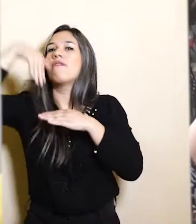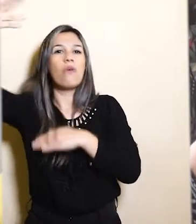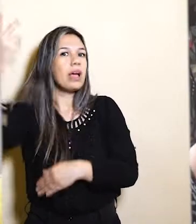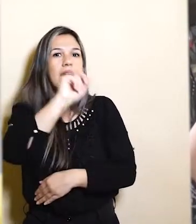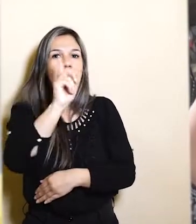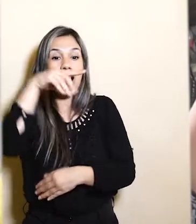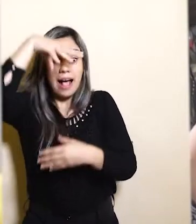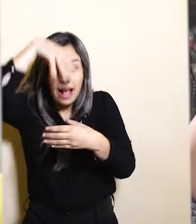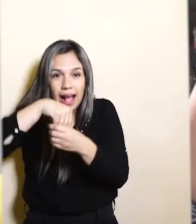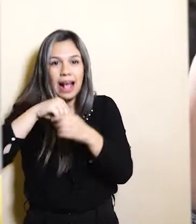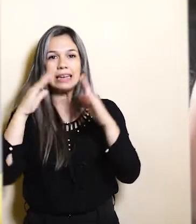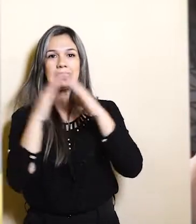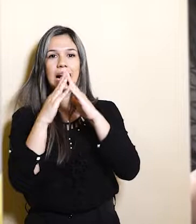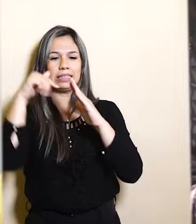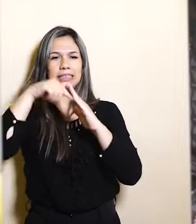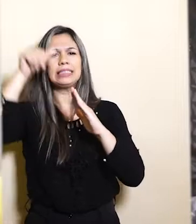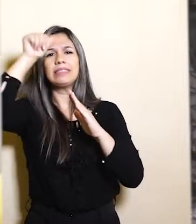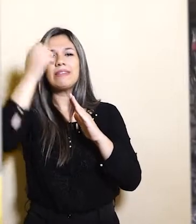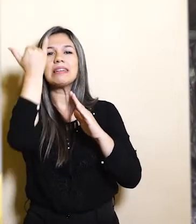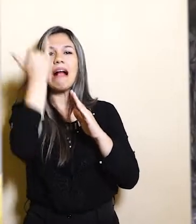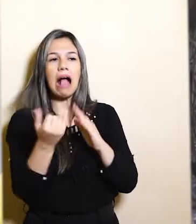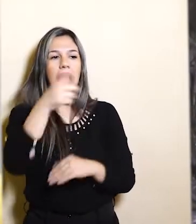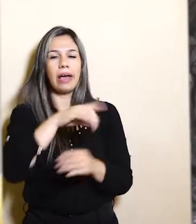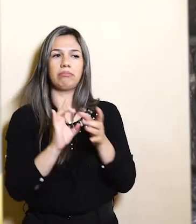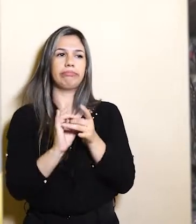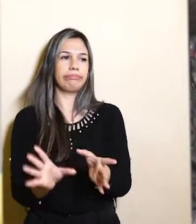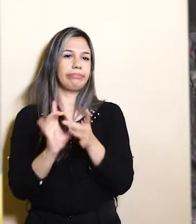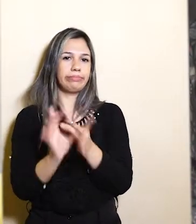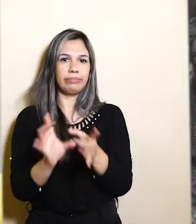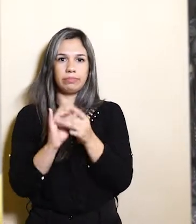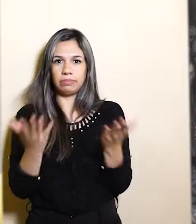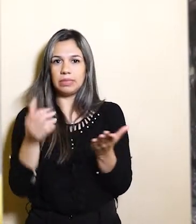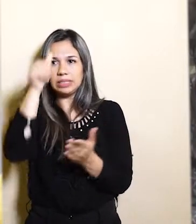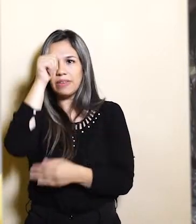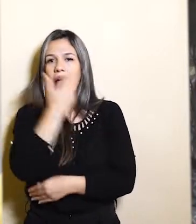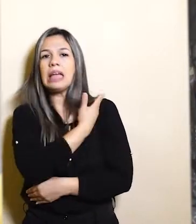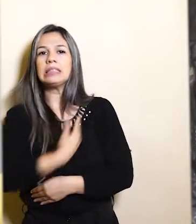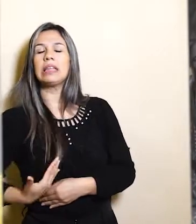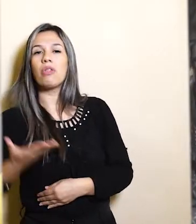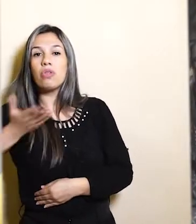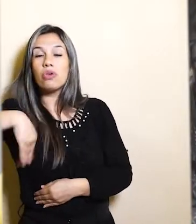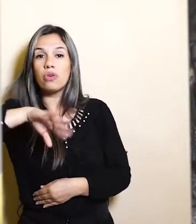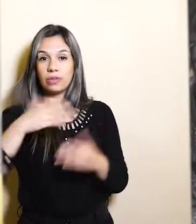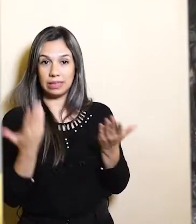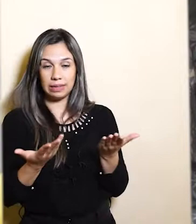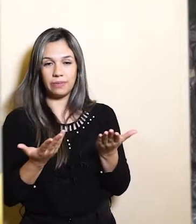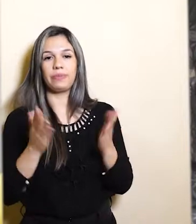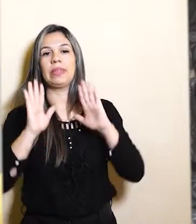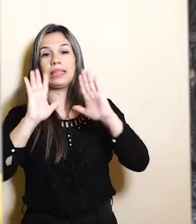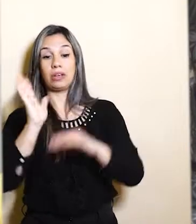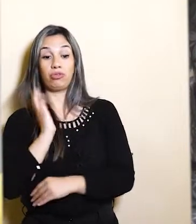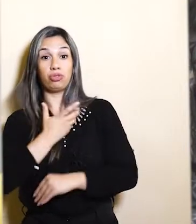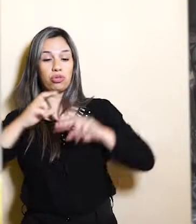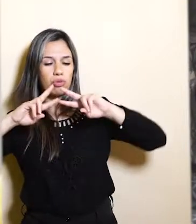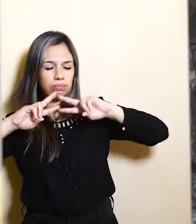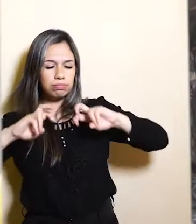hay un contexto permisible de lo público, y ahí es donde entran las autoridades del Estado. Uh-huh. El principal hallazgo de nuestra investigación es que las